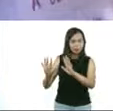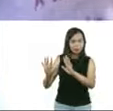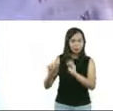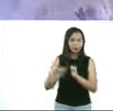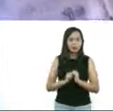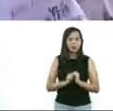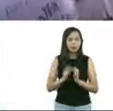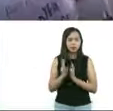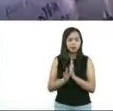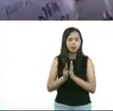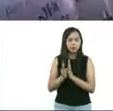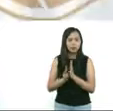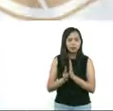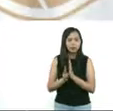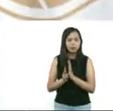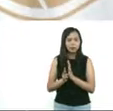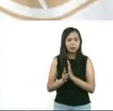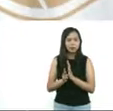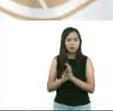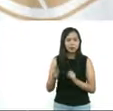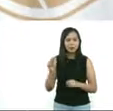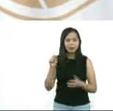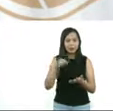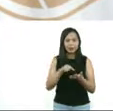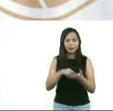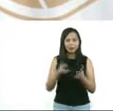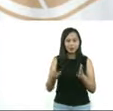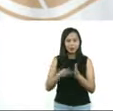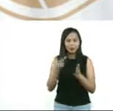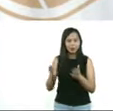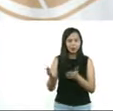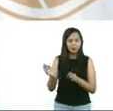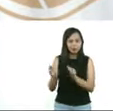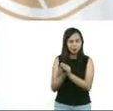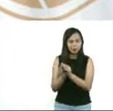¿Sí? No lo... A ver, otra vez. Pon esa parte.